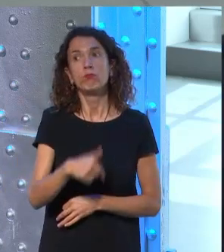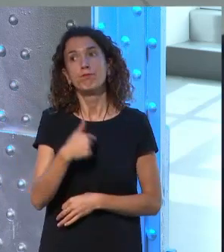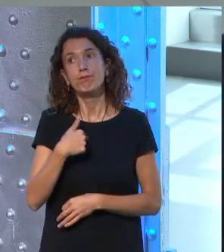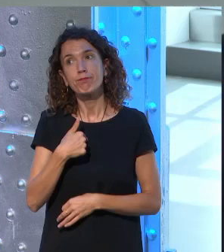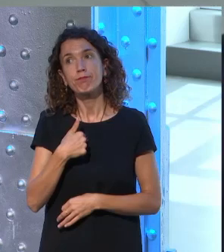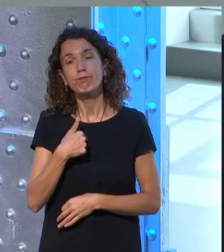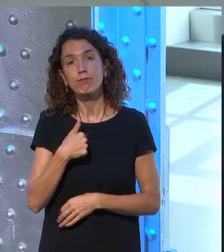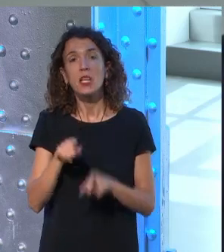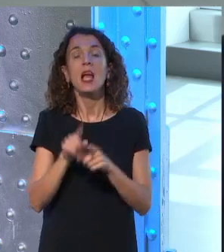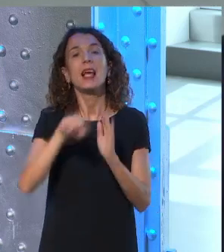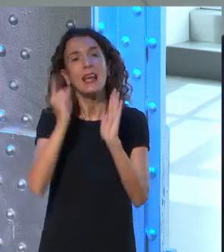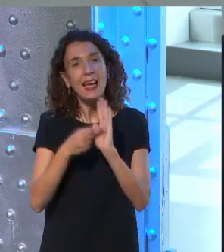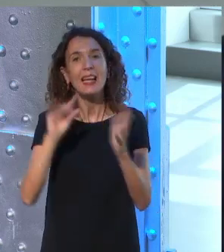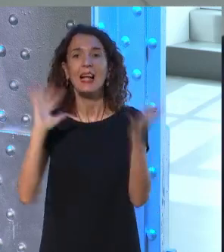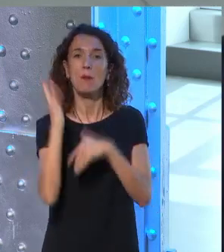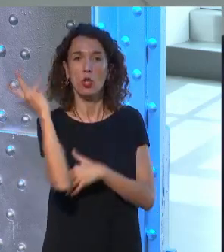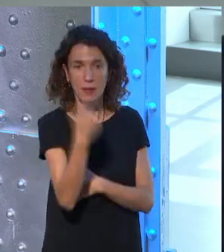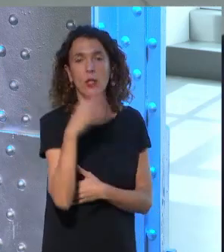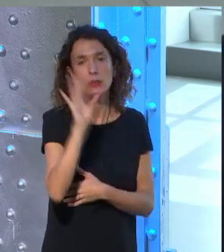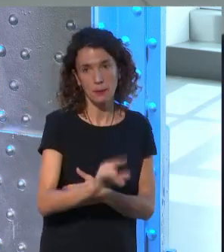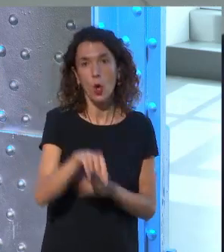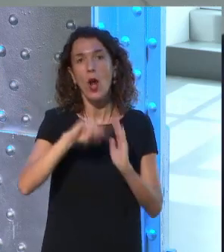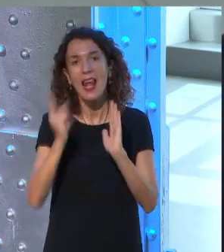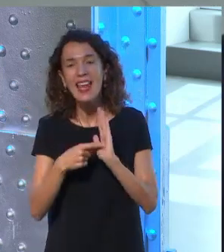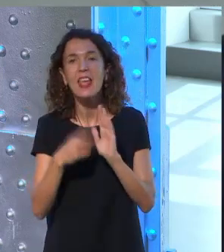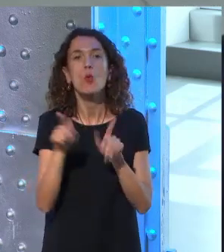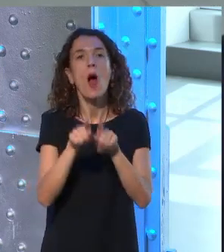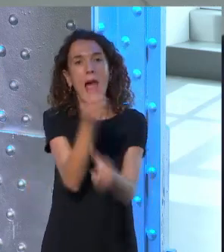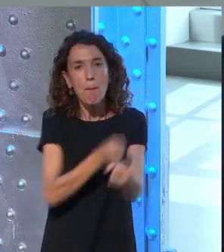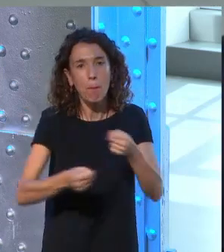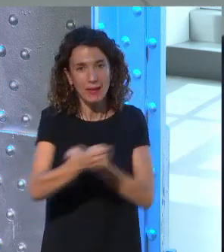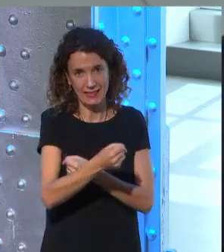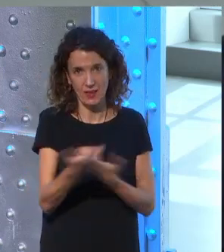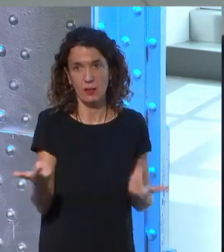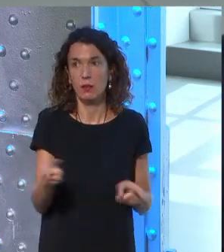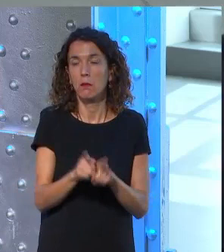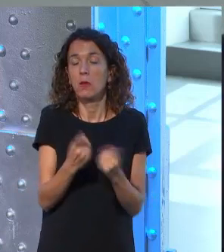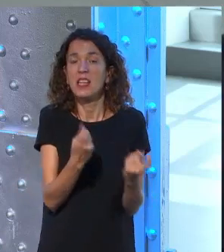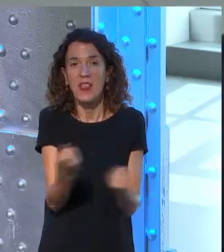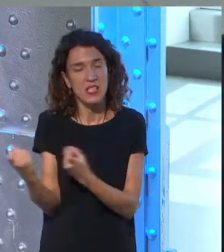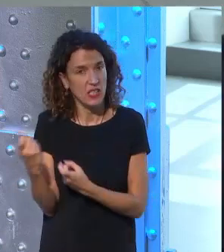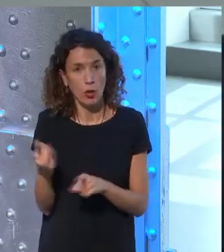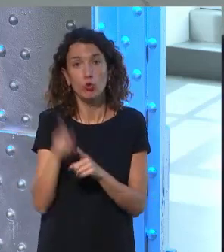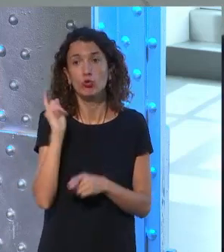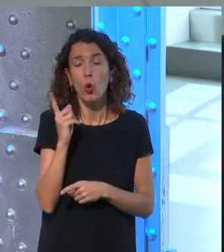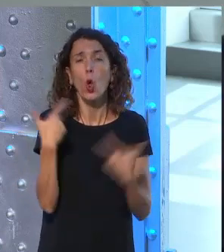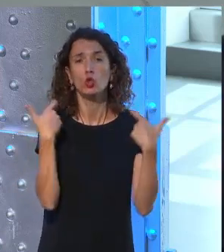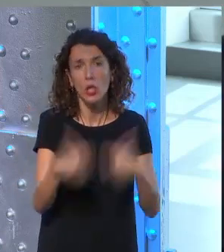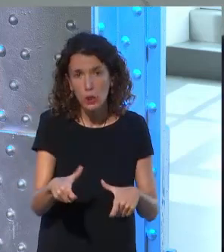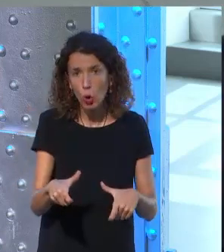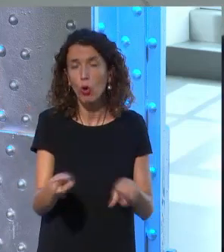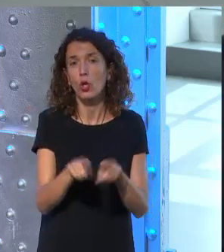que una ley de cambio climático, que también yo diría tendríamos que tener una ley de empatía, ¿no? Empatía, porque aquí eso es lo que se necesita no solo en el